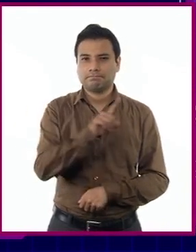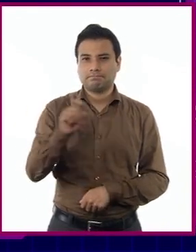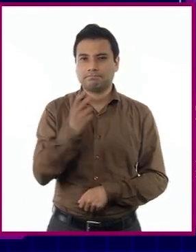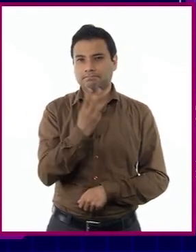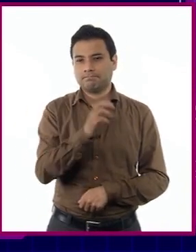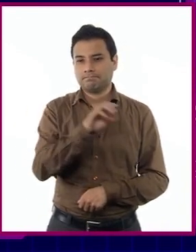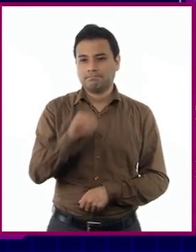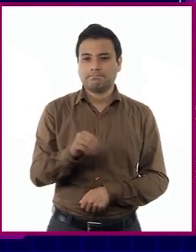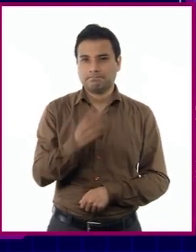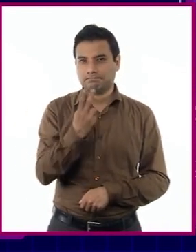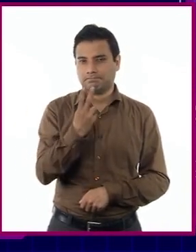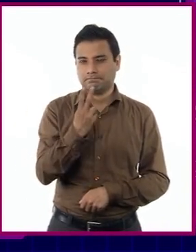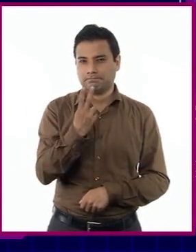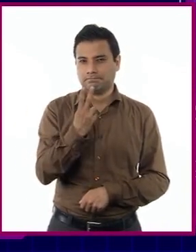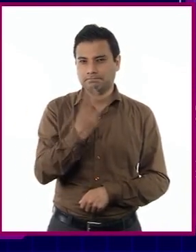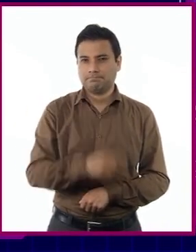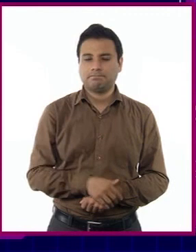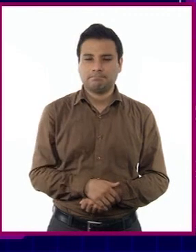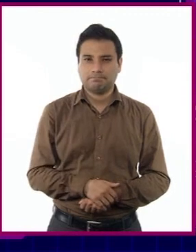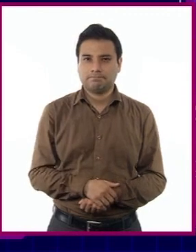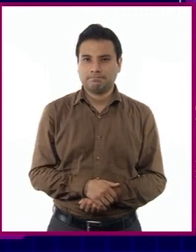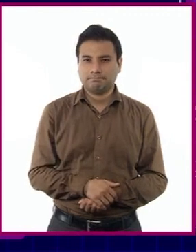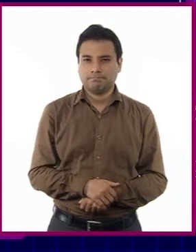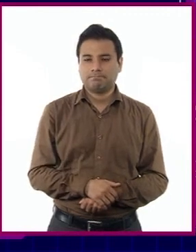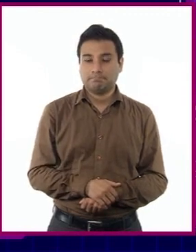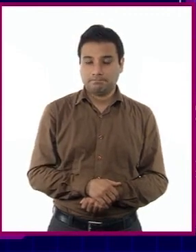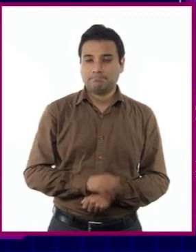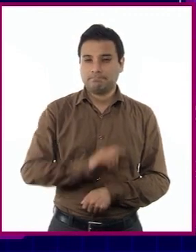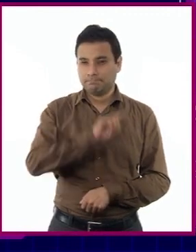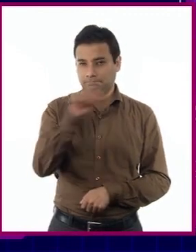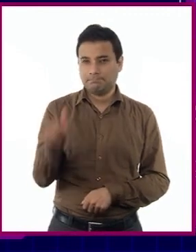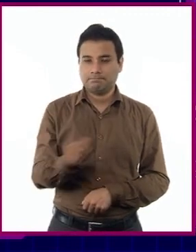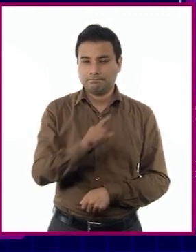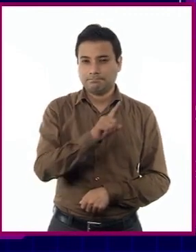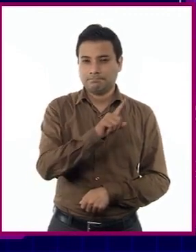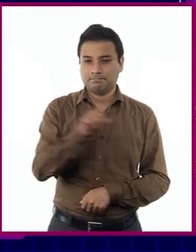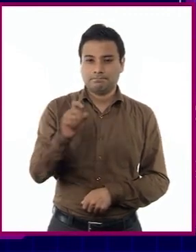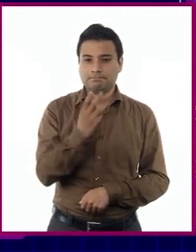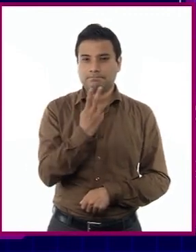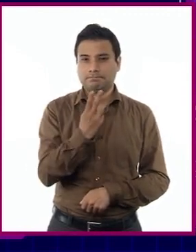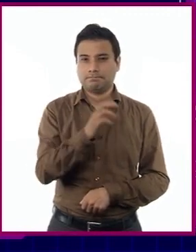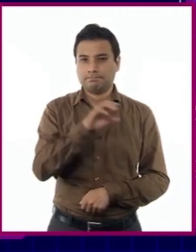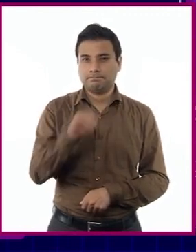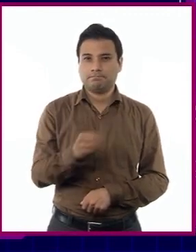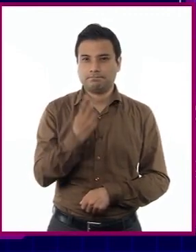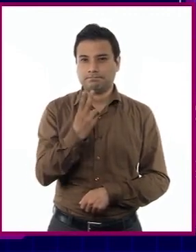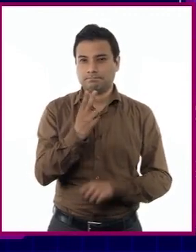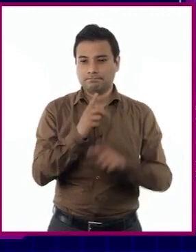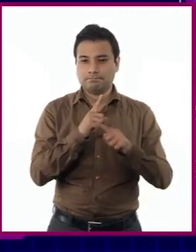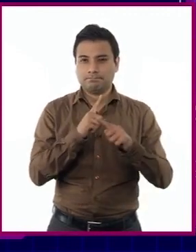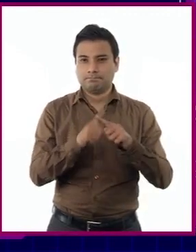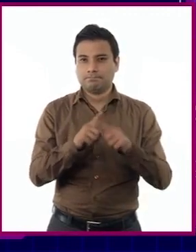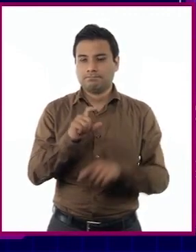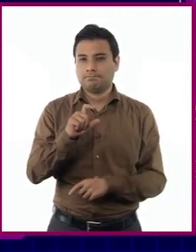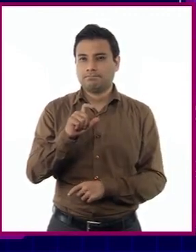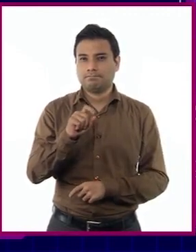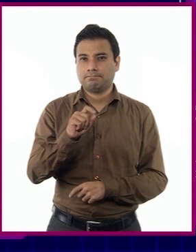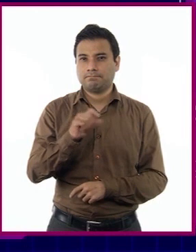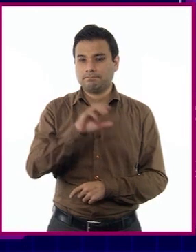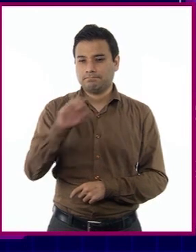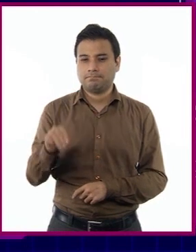centímetros cuadrados al multiplicar 102 centímetros cuadrados por 20 centímetros